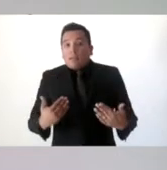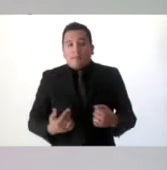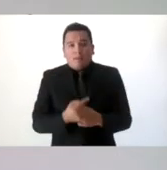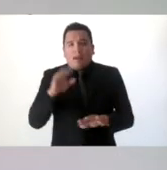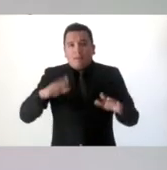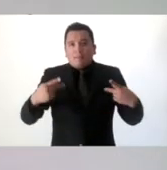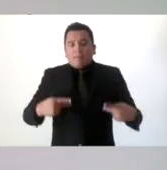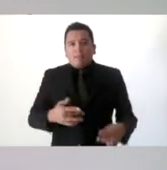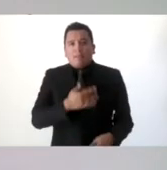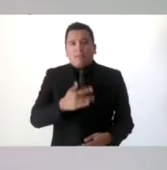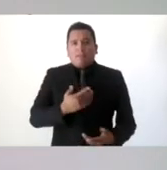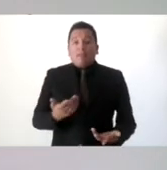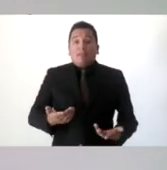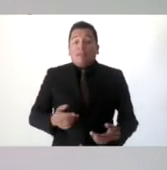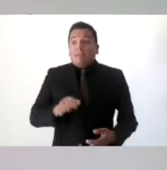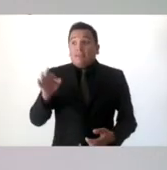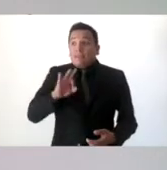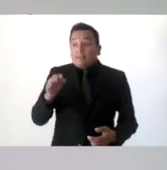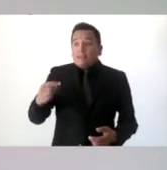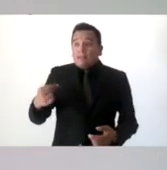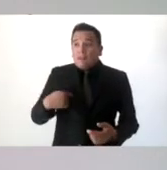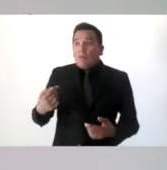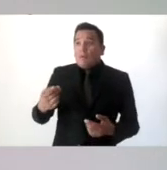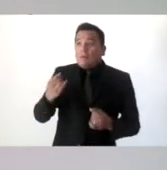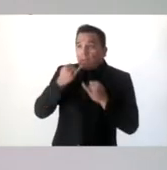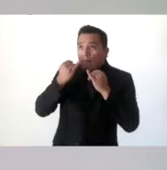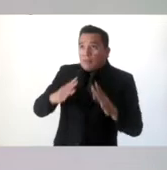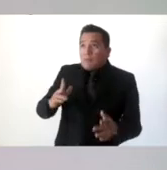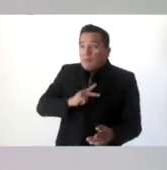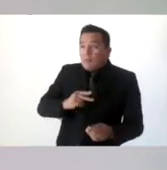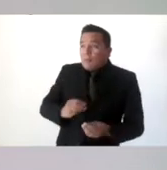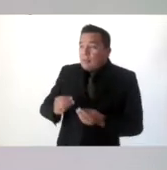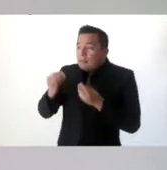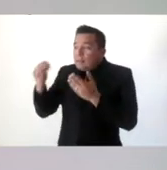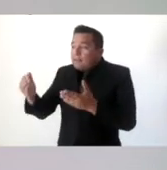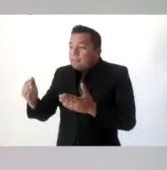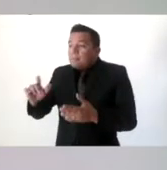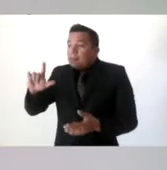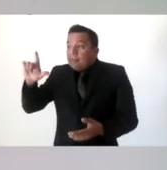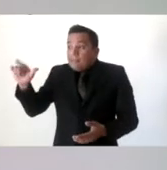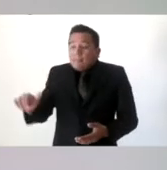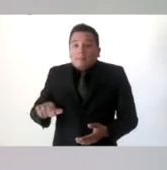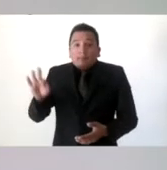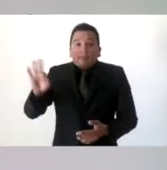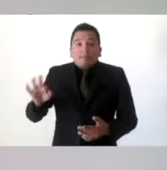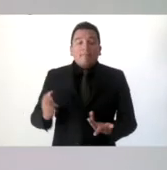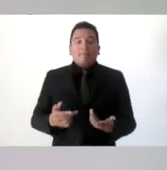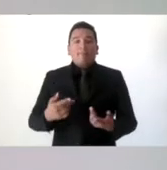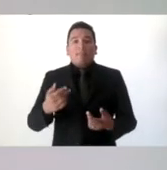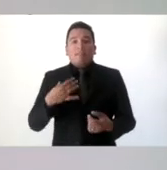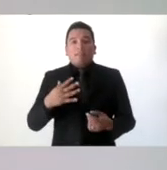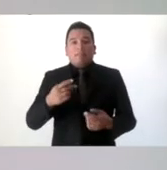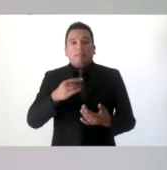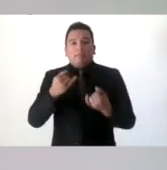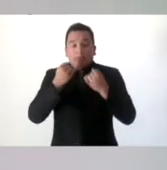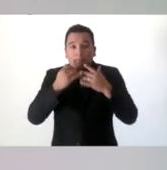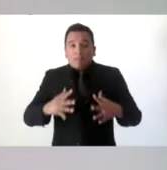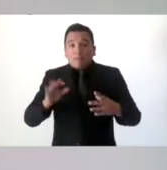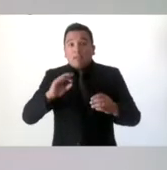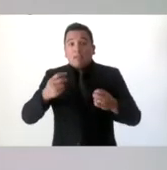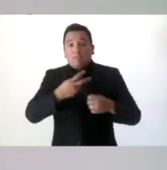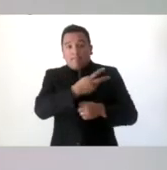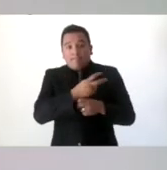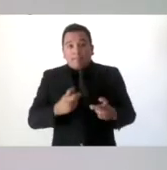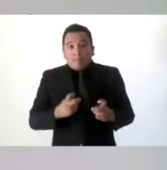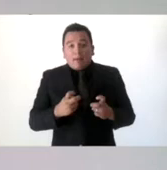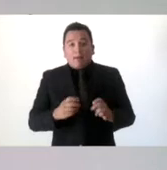a que esos datos estén luego en otra página de internet, en fin, y pudieran tener riesgo en su seguridad, cuestión que desde luego no